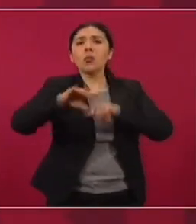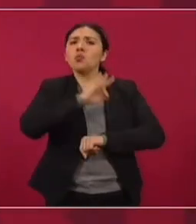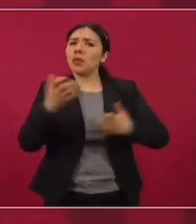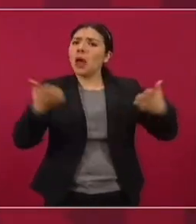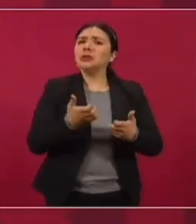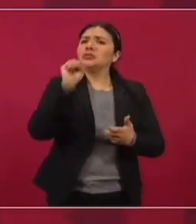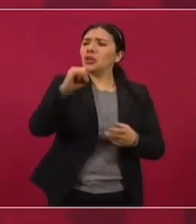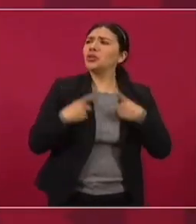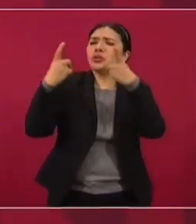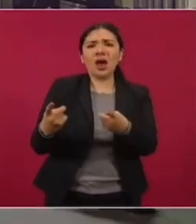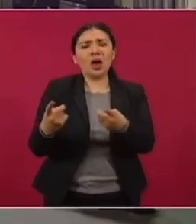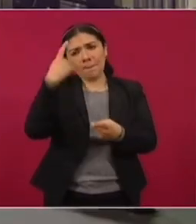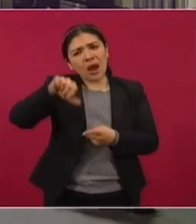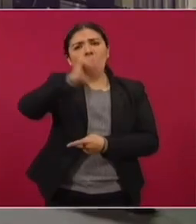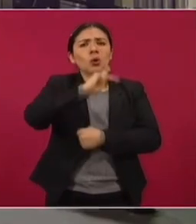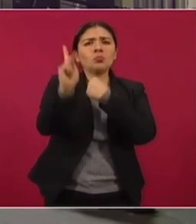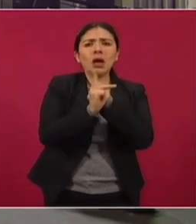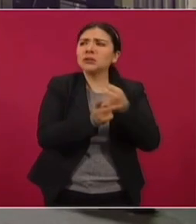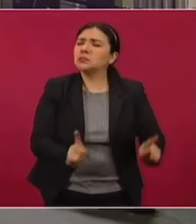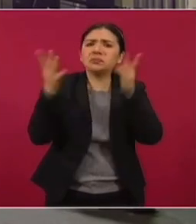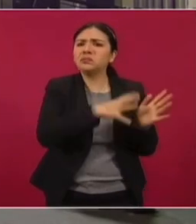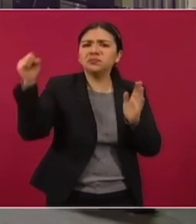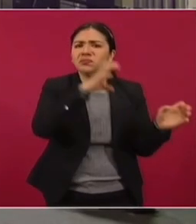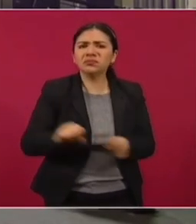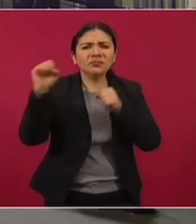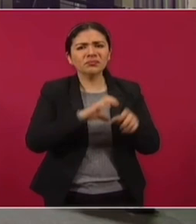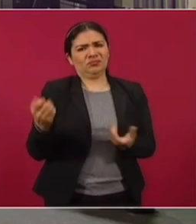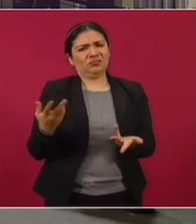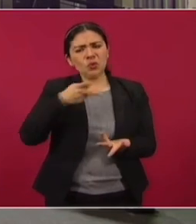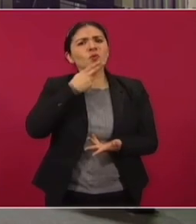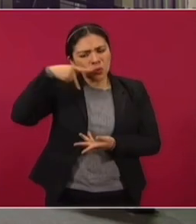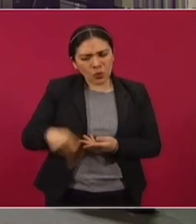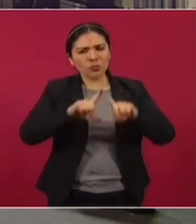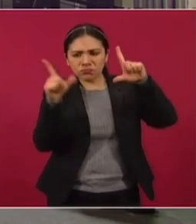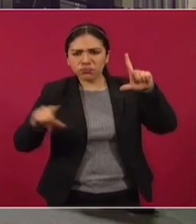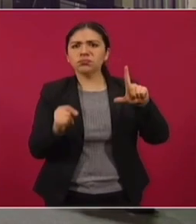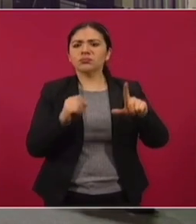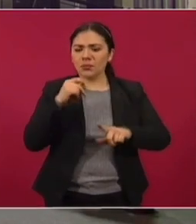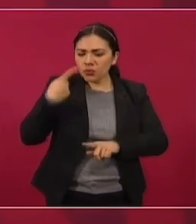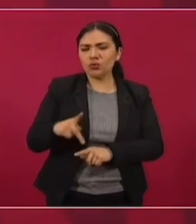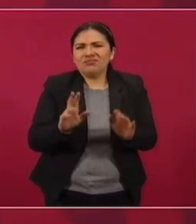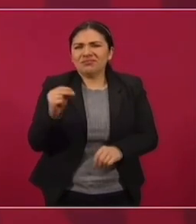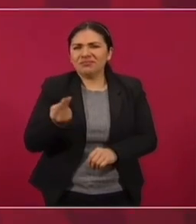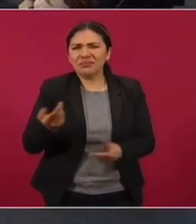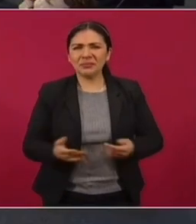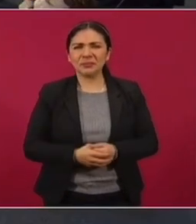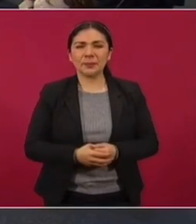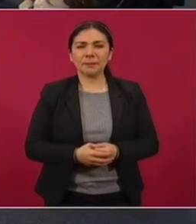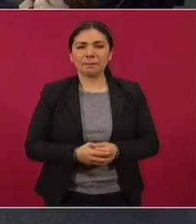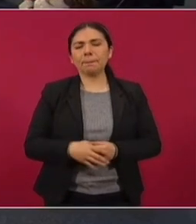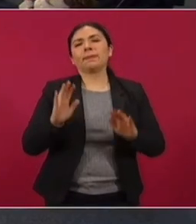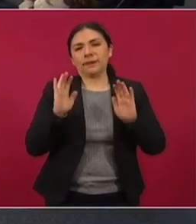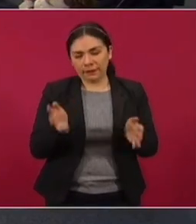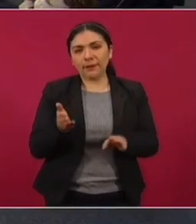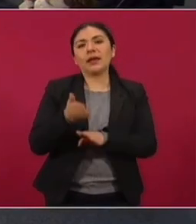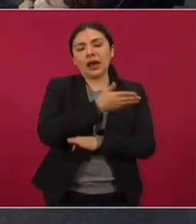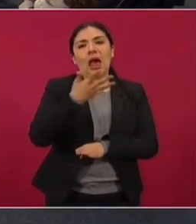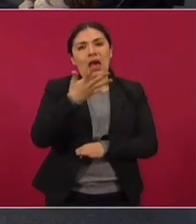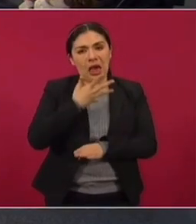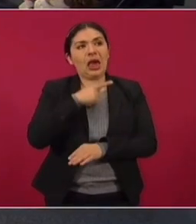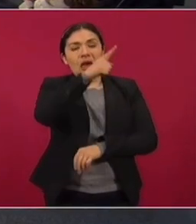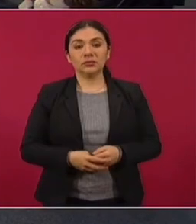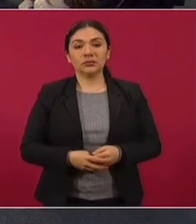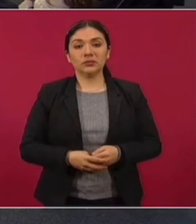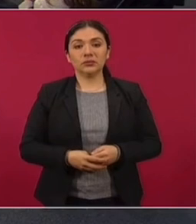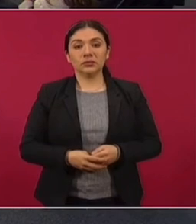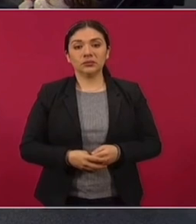estratégicos a extranjeros y nuestra soberanía y la defensa de los recursos estratégicos antequera claro que ya hubo reclamo de